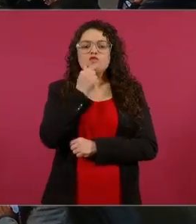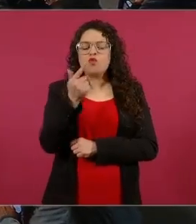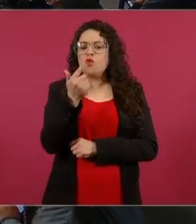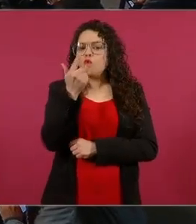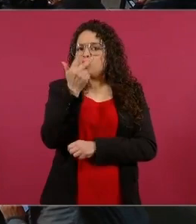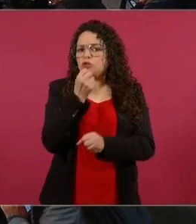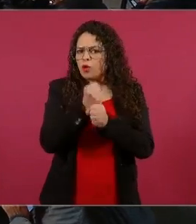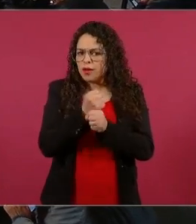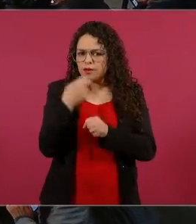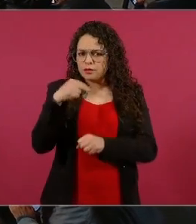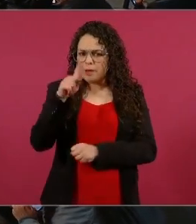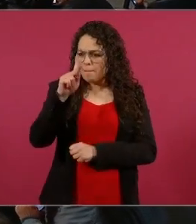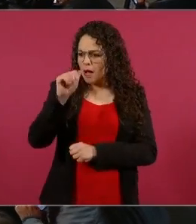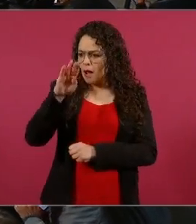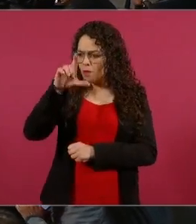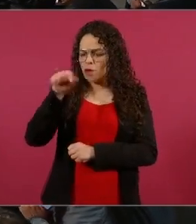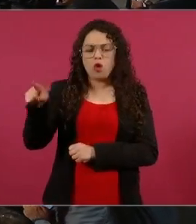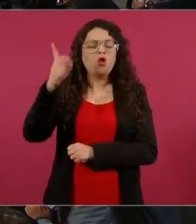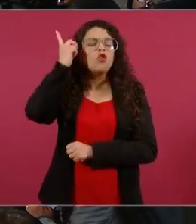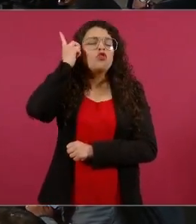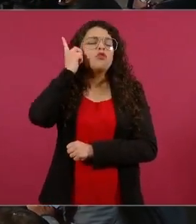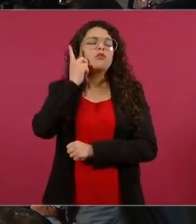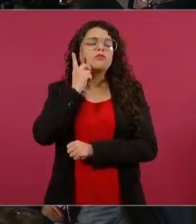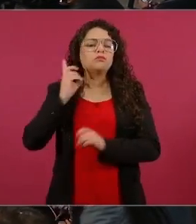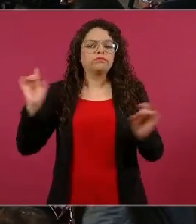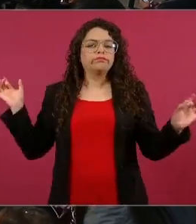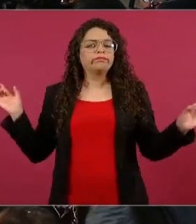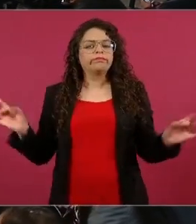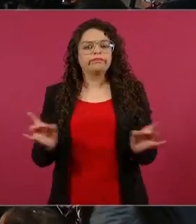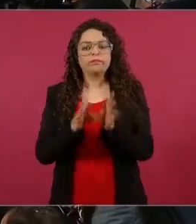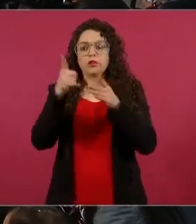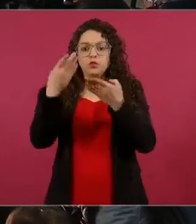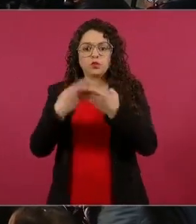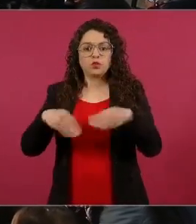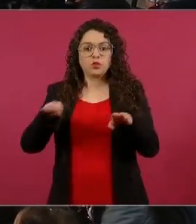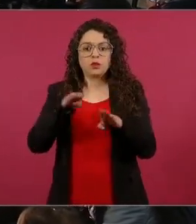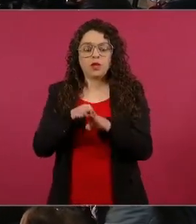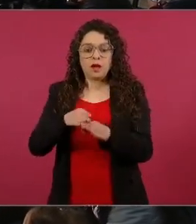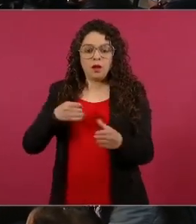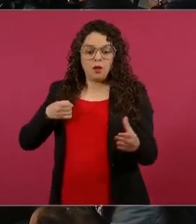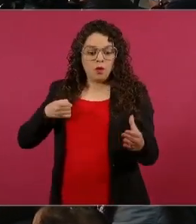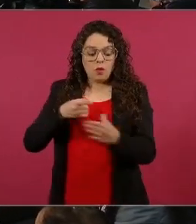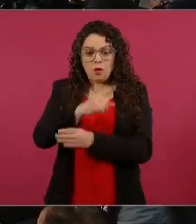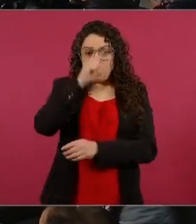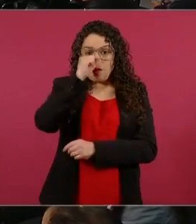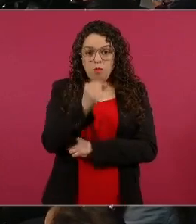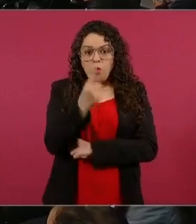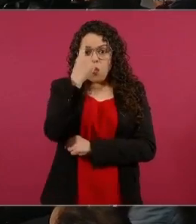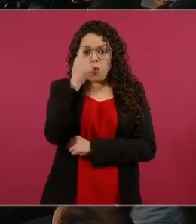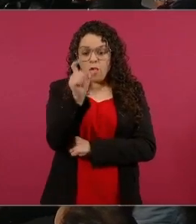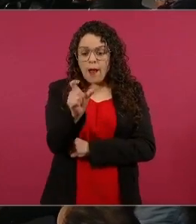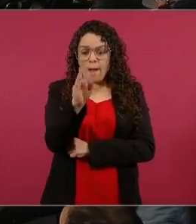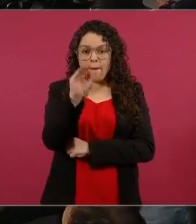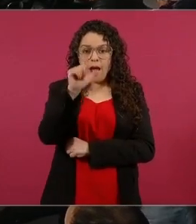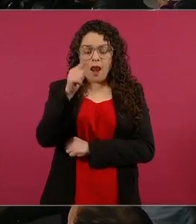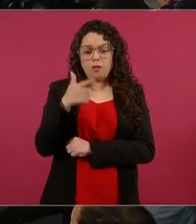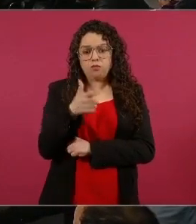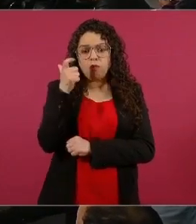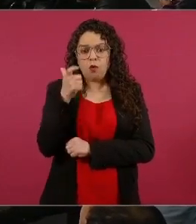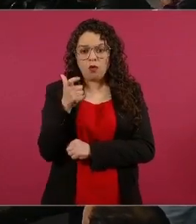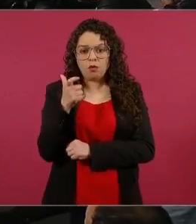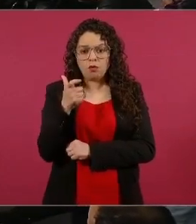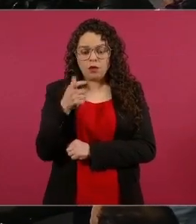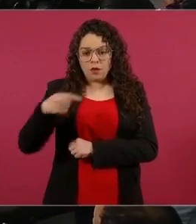eh estaba dormido cuando una bala entró por su vivienda y y le le hirió el vaso y el